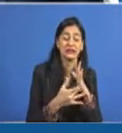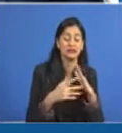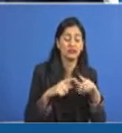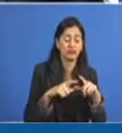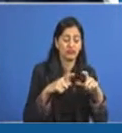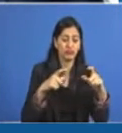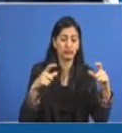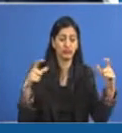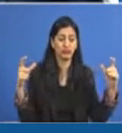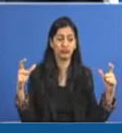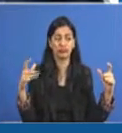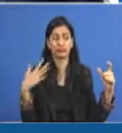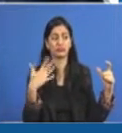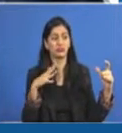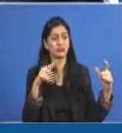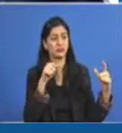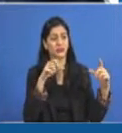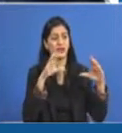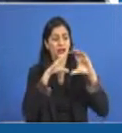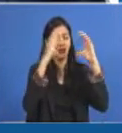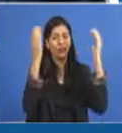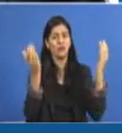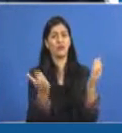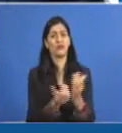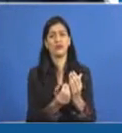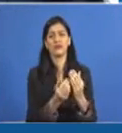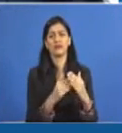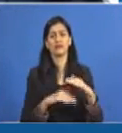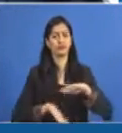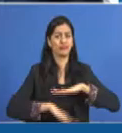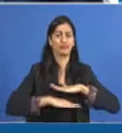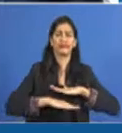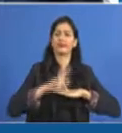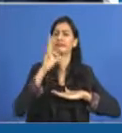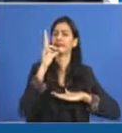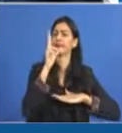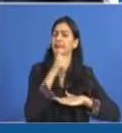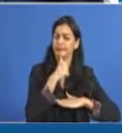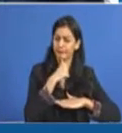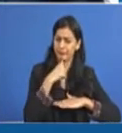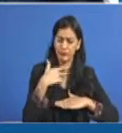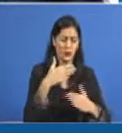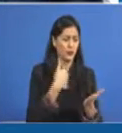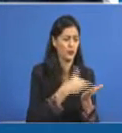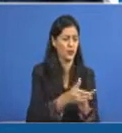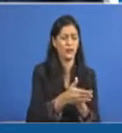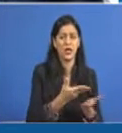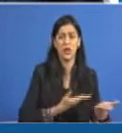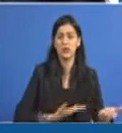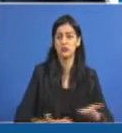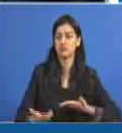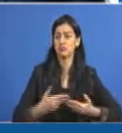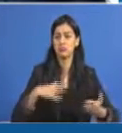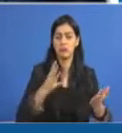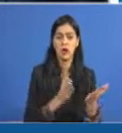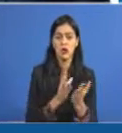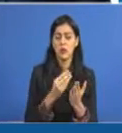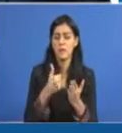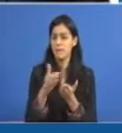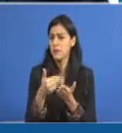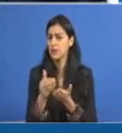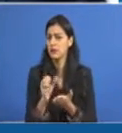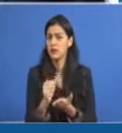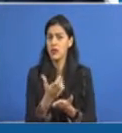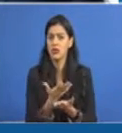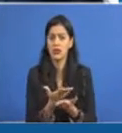ya este mundo no tiene límites. Ustedes pueden vender un servicio, adquirir un producto, de lo que